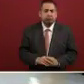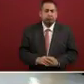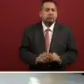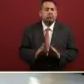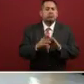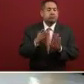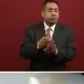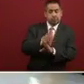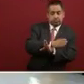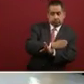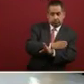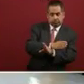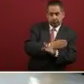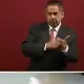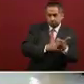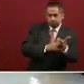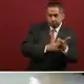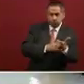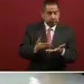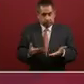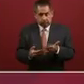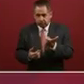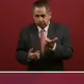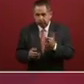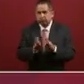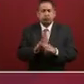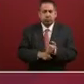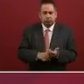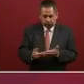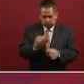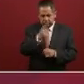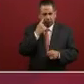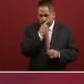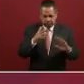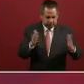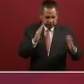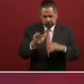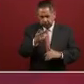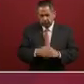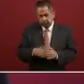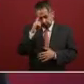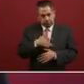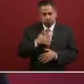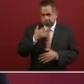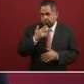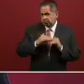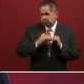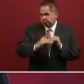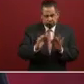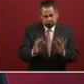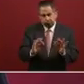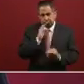como estaba el peso con relación al dólar cuando llegamos la presencia cómo está ahora y creo que también este es un